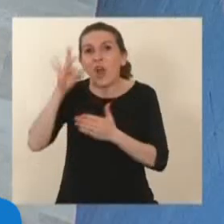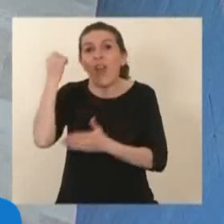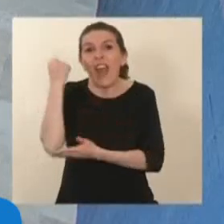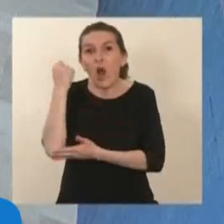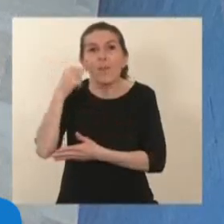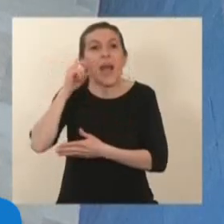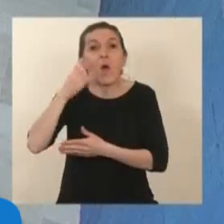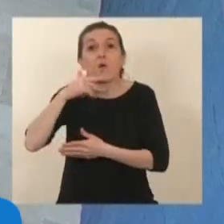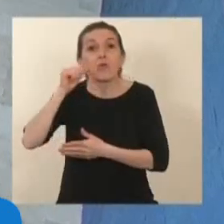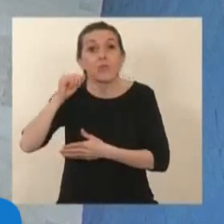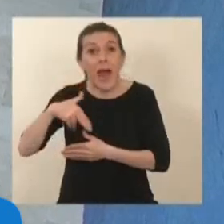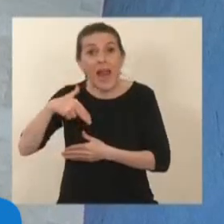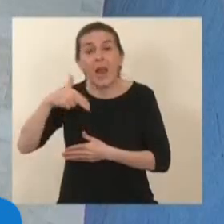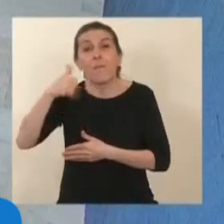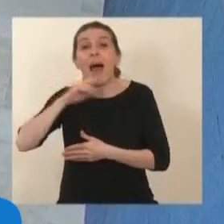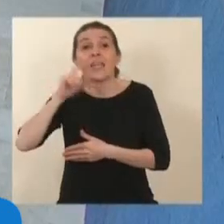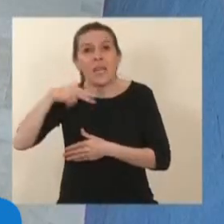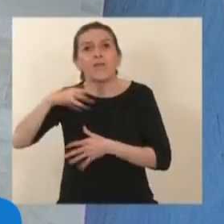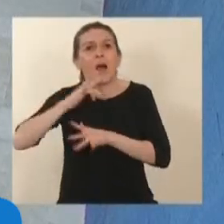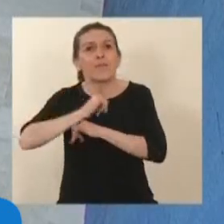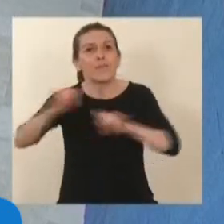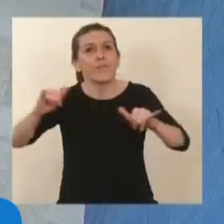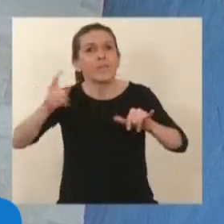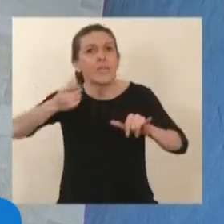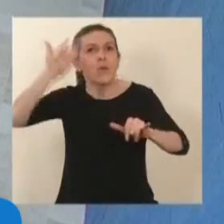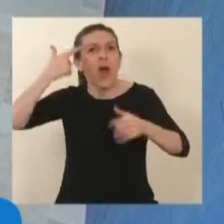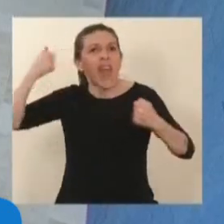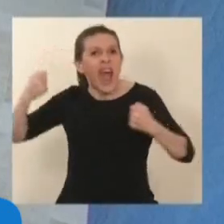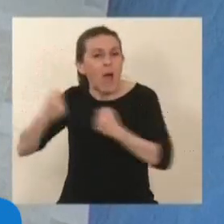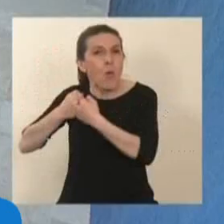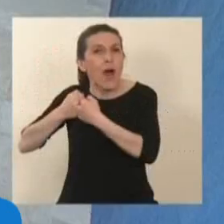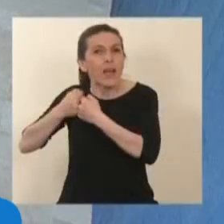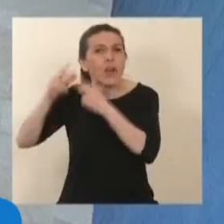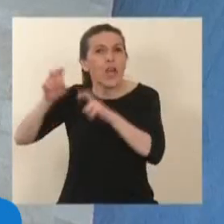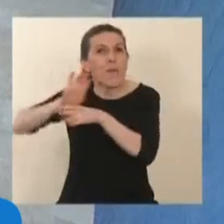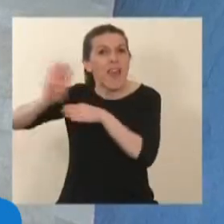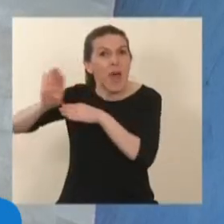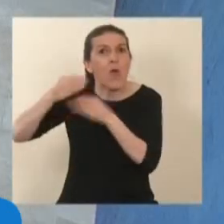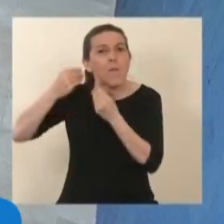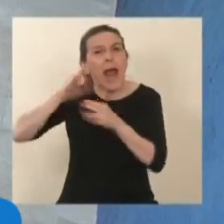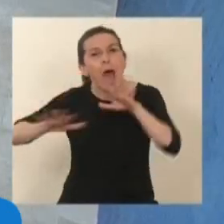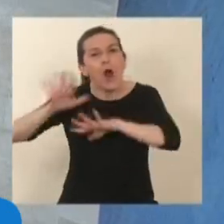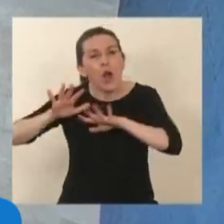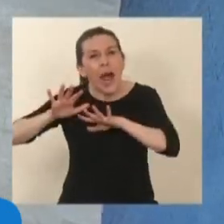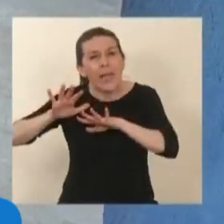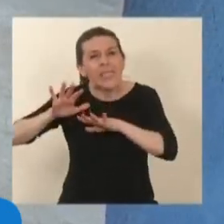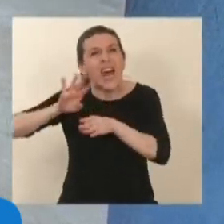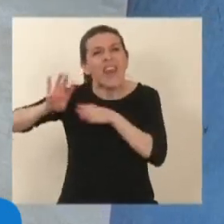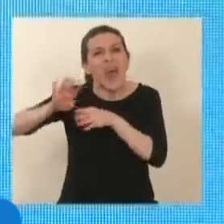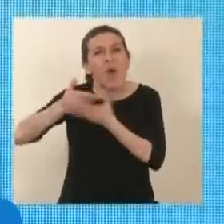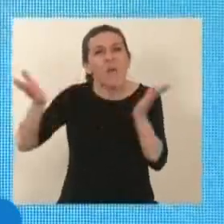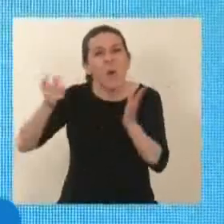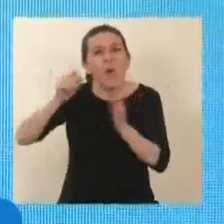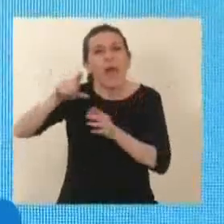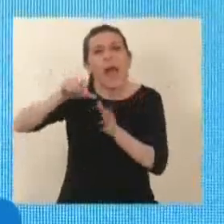jefe de gabinete. También lo estábamos observando. Estas son imágenes en vivo que estamos recibiendo del Museo